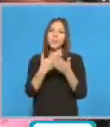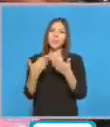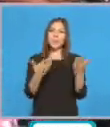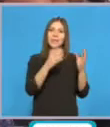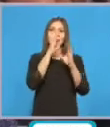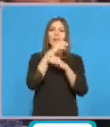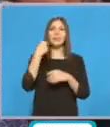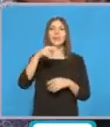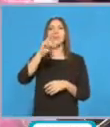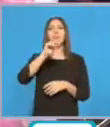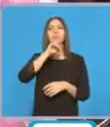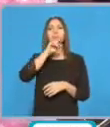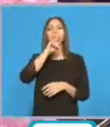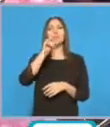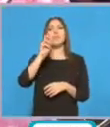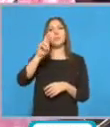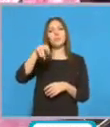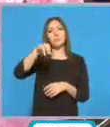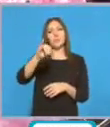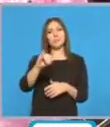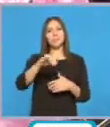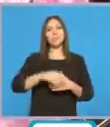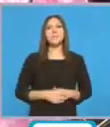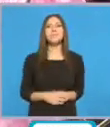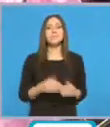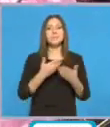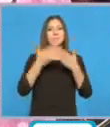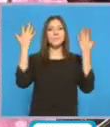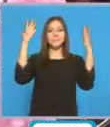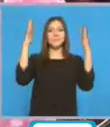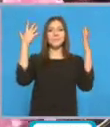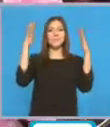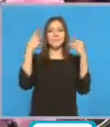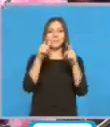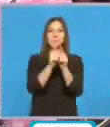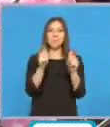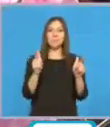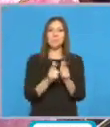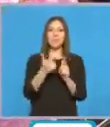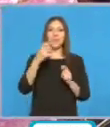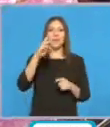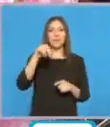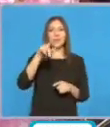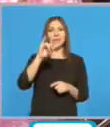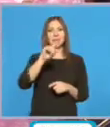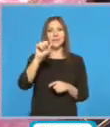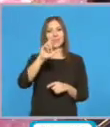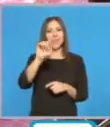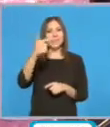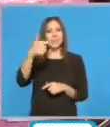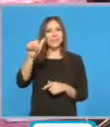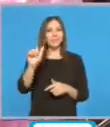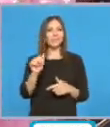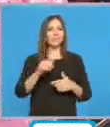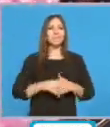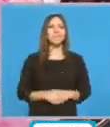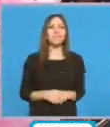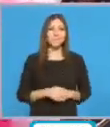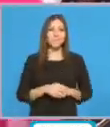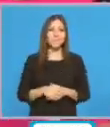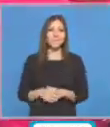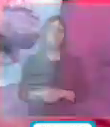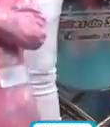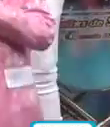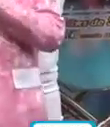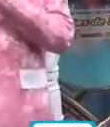preocupes por mí. No te preocupes. El aplauso fuerte para don Germán Lizárraga y su banda Estrellas Estrellas de de Sinaloa. Sinaloa. ¡Eso!